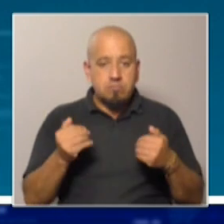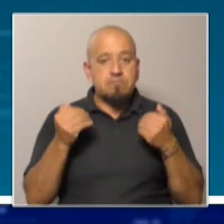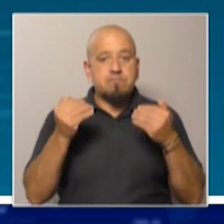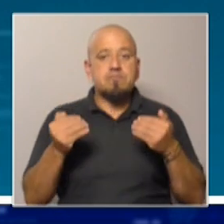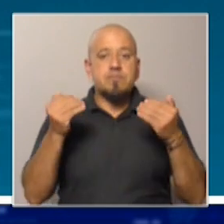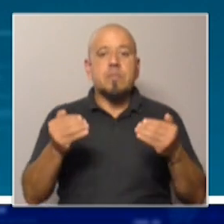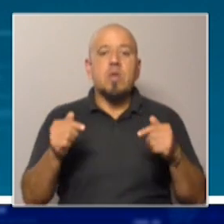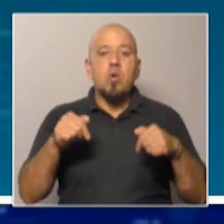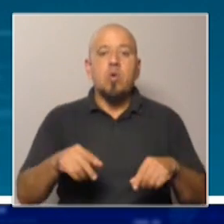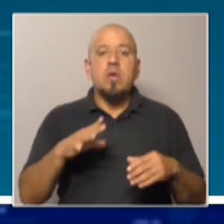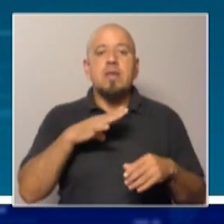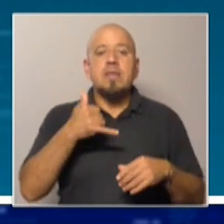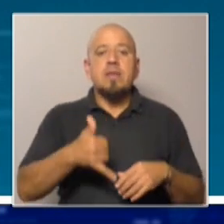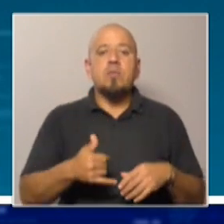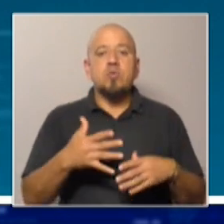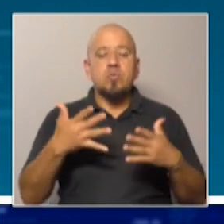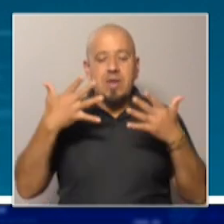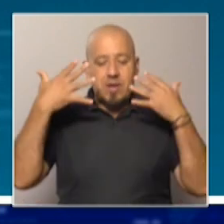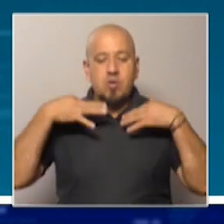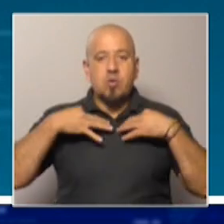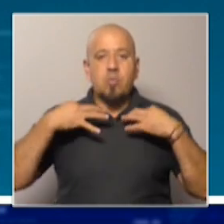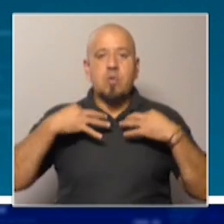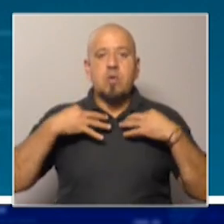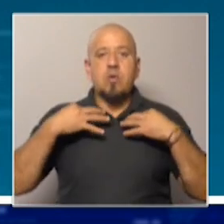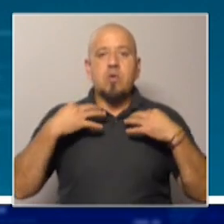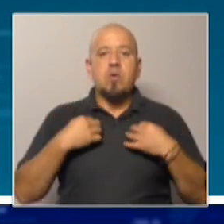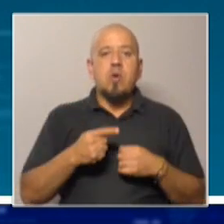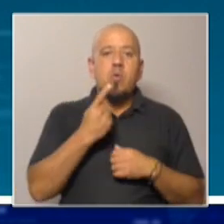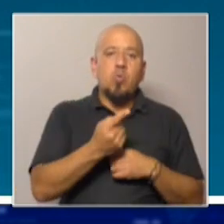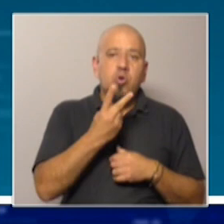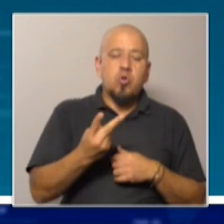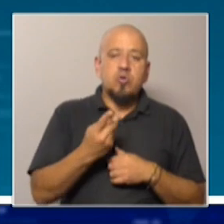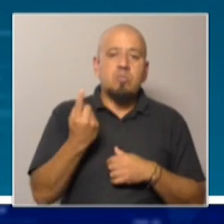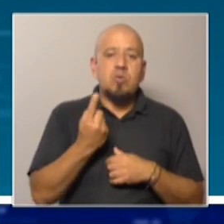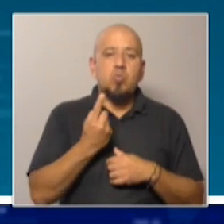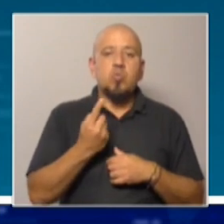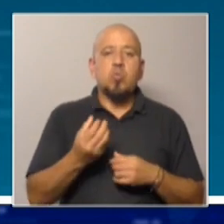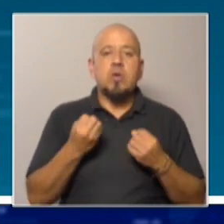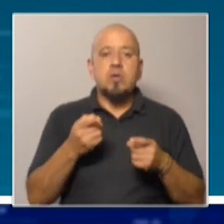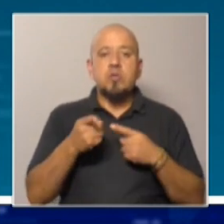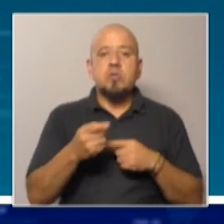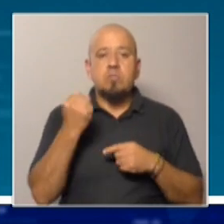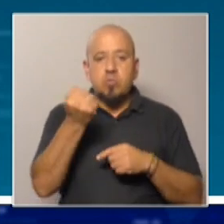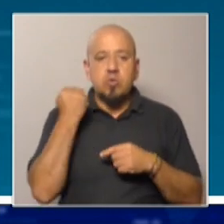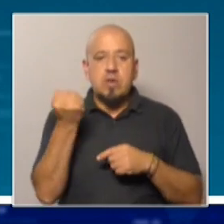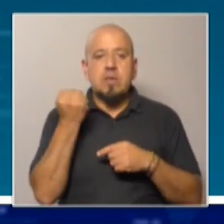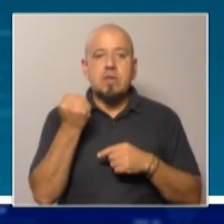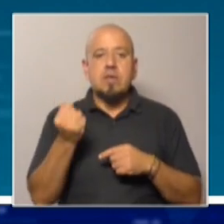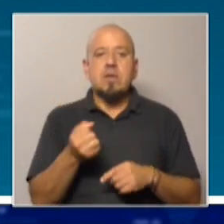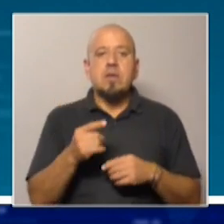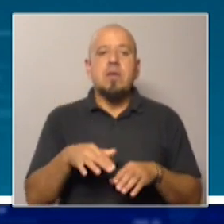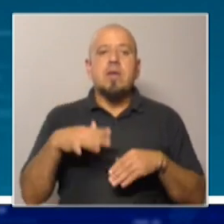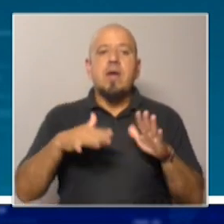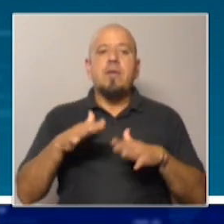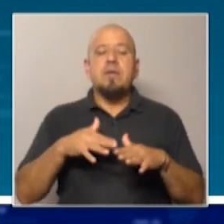día, bueno, estamos con una vestimenta de aproximadamente entre 1 y 2 minutos. Para nosotros eso es muy importante. Los pacientes críticos muchas veces requieren de